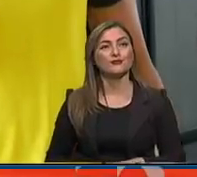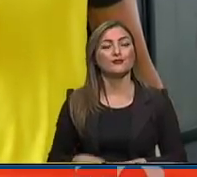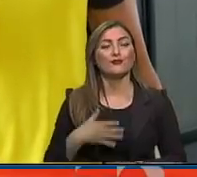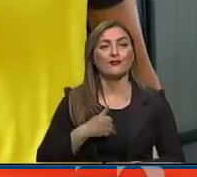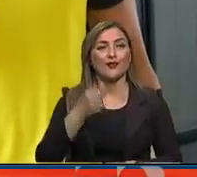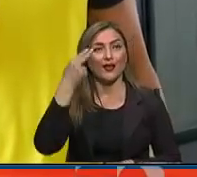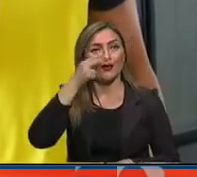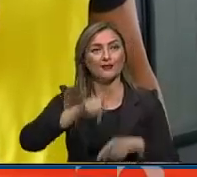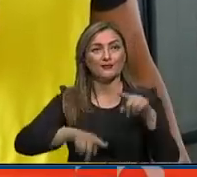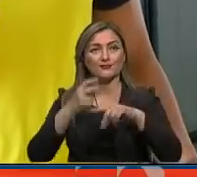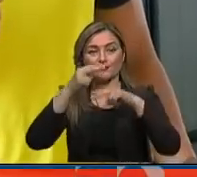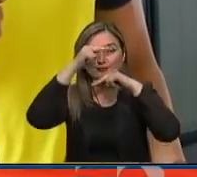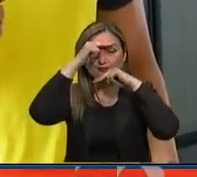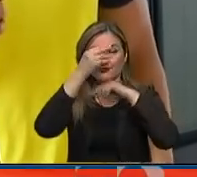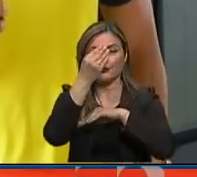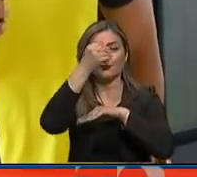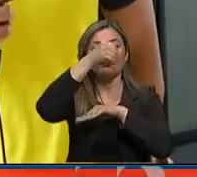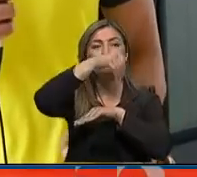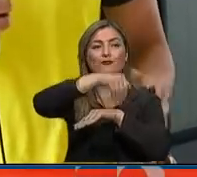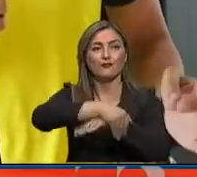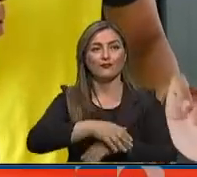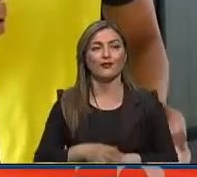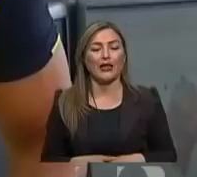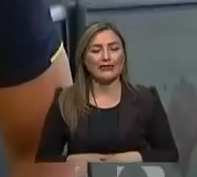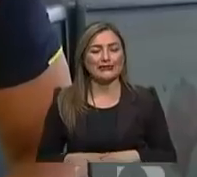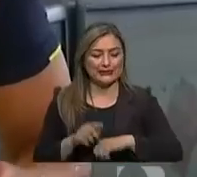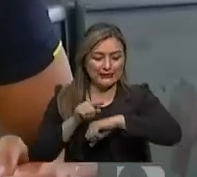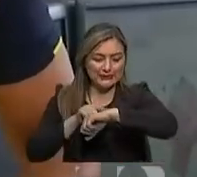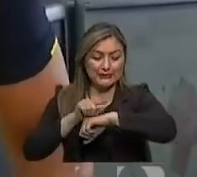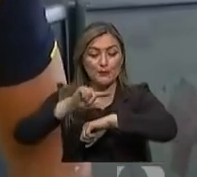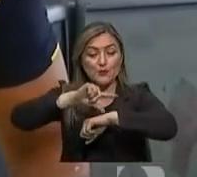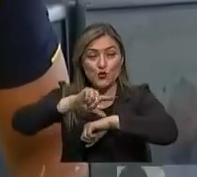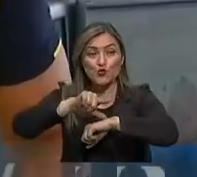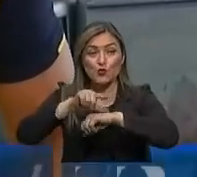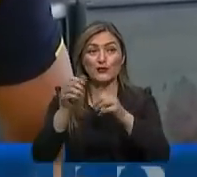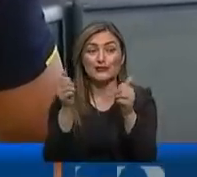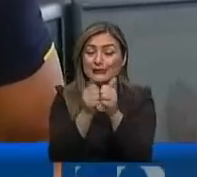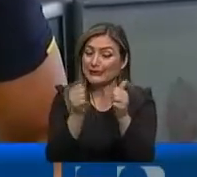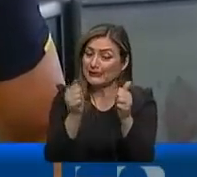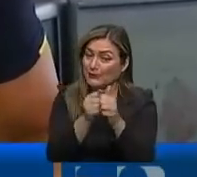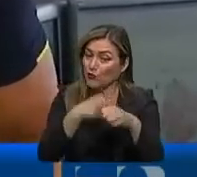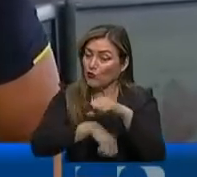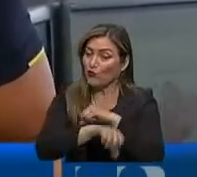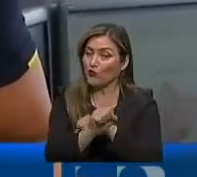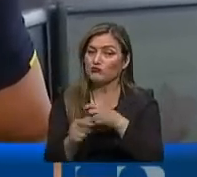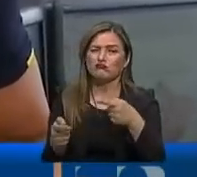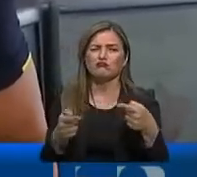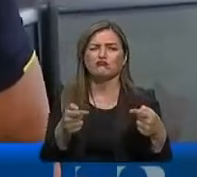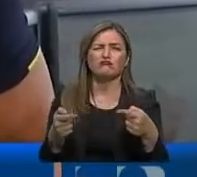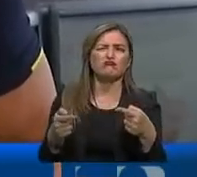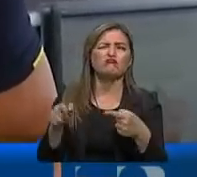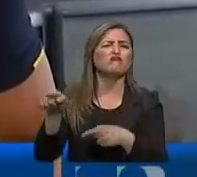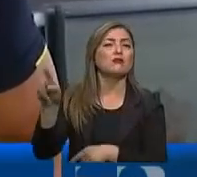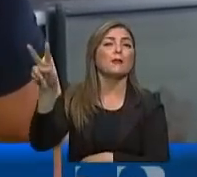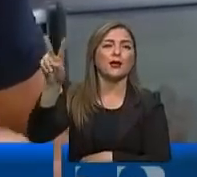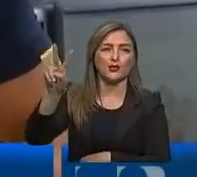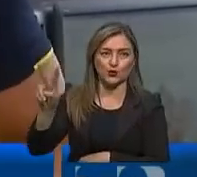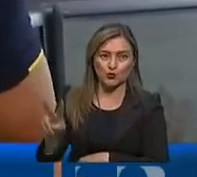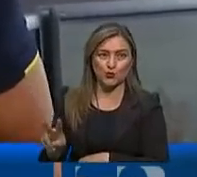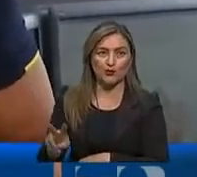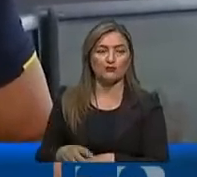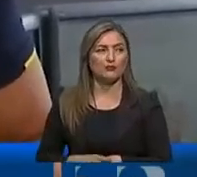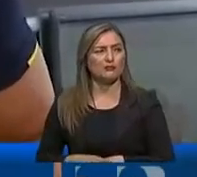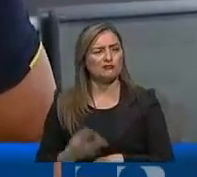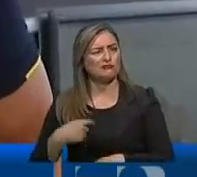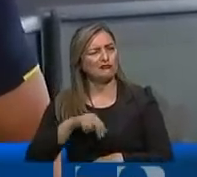¿Qué tal, Helen? Amigos televidentes, muy buenas tardes. En escasos minutos, nuestra selección ecuatoriana de fútbol se enfrentará al combinado de Venezuela. Y